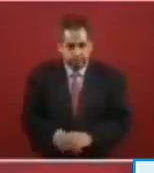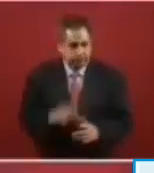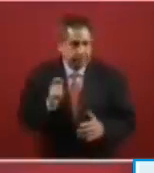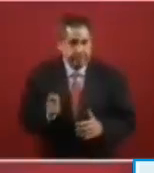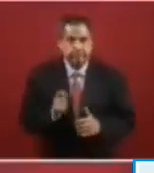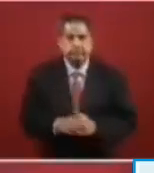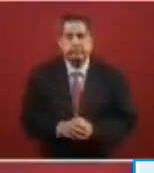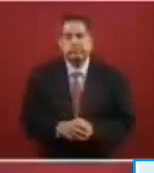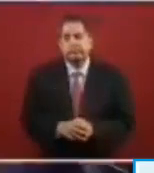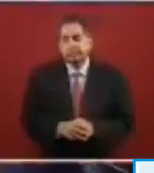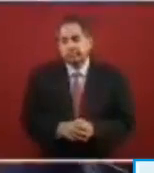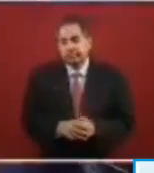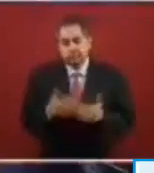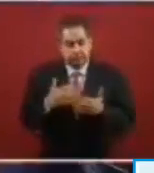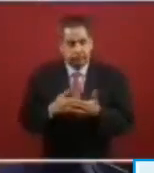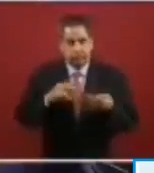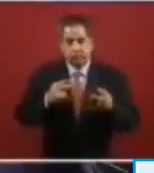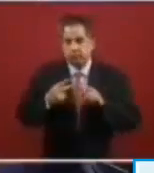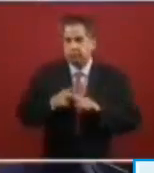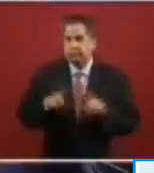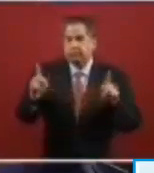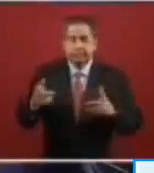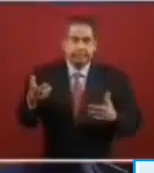Entonces, ahora es distinto.